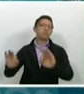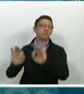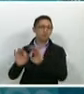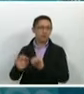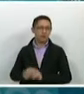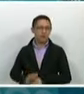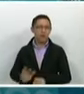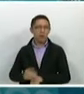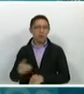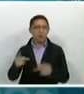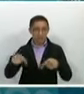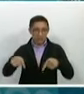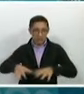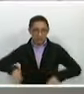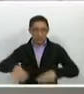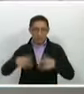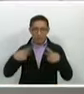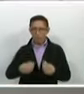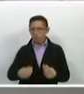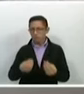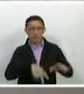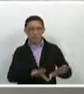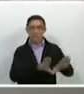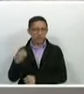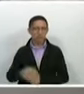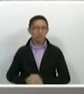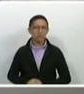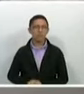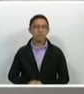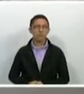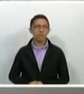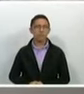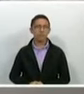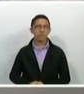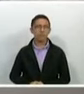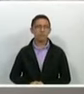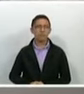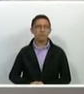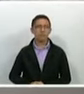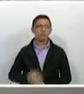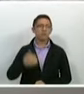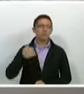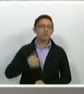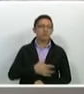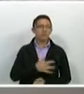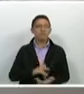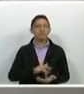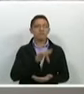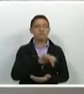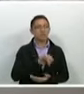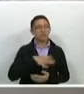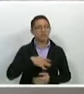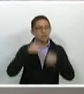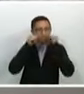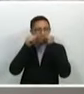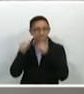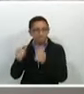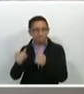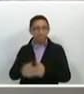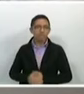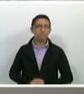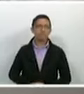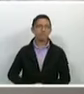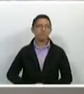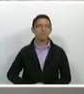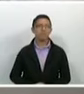fuerte de visitantes Muy extranjeros que cierto. tenemos. Entonces, pues yo le agradezco que haya pensado en esto